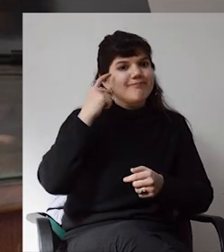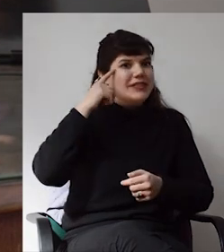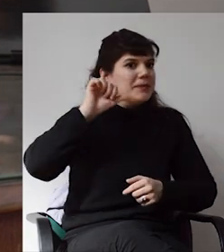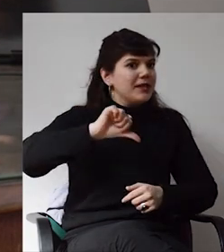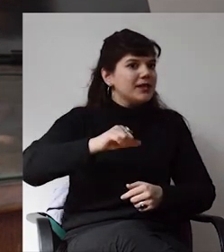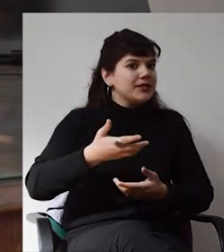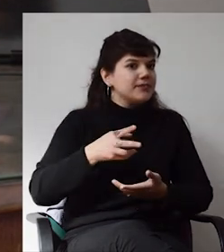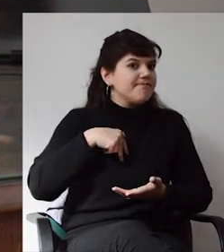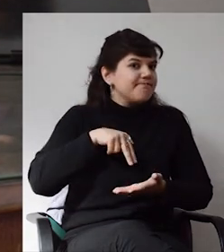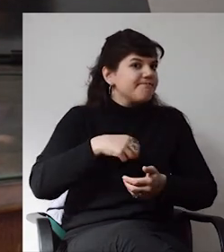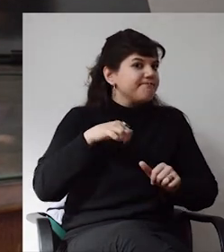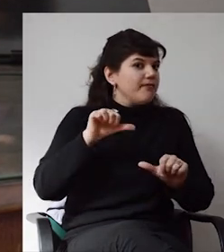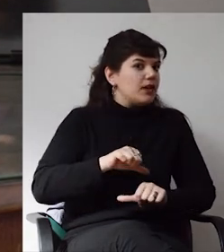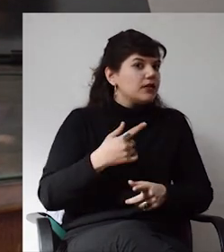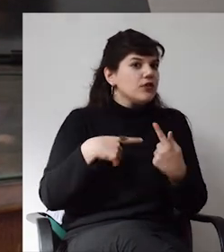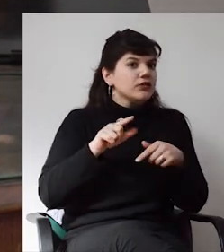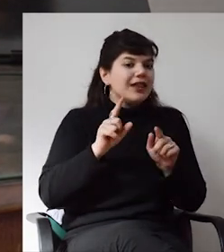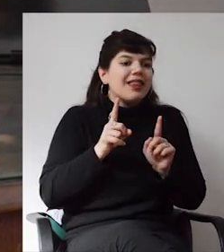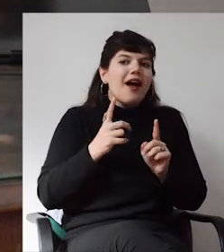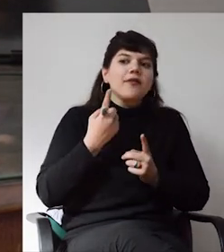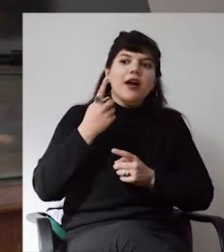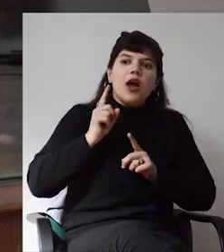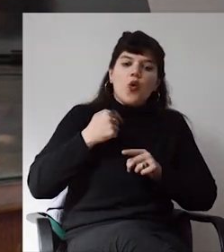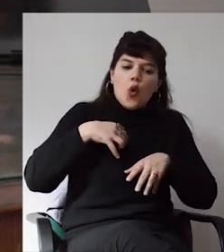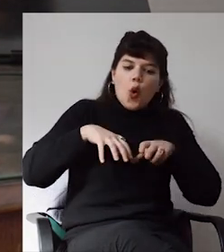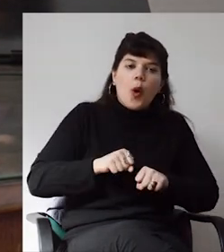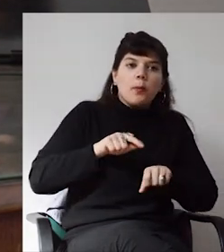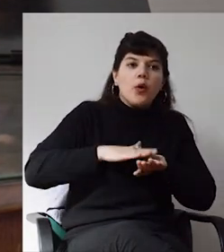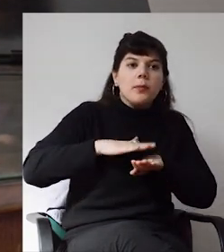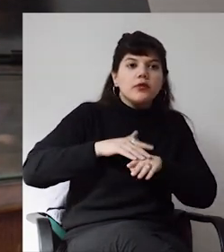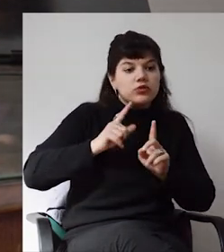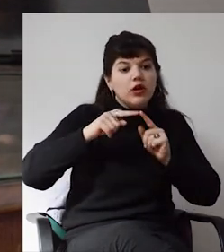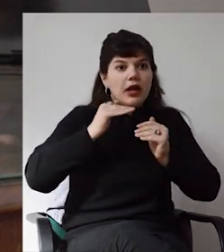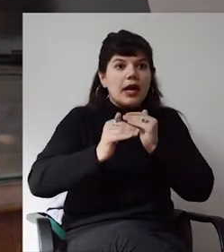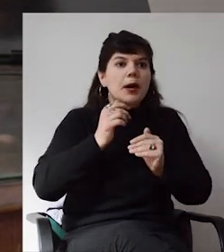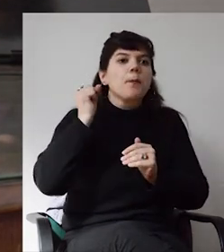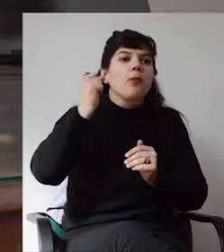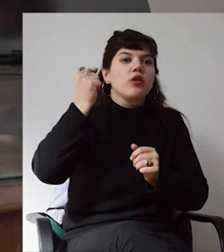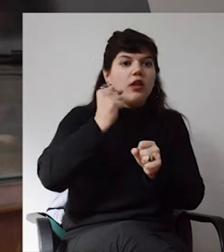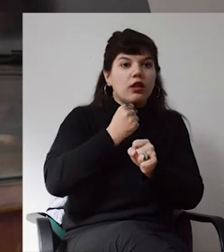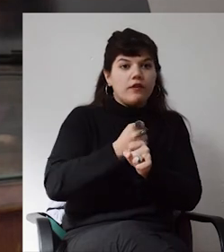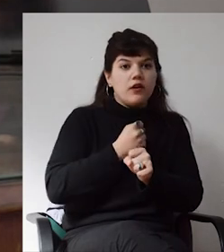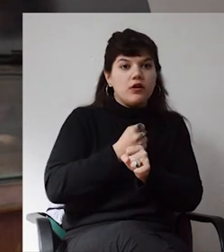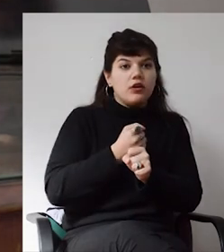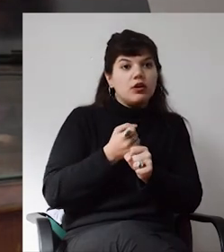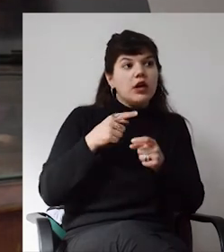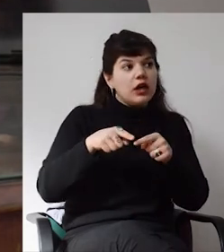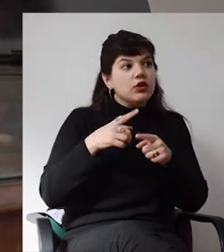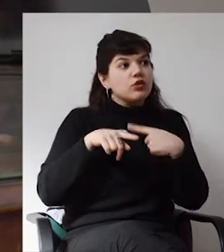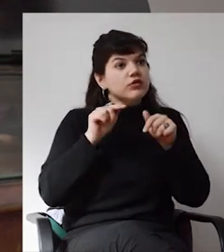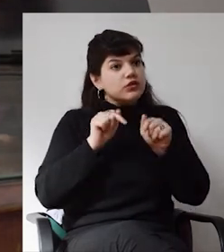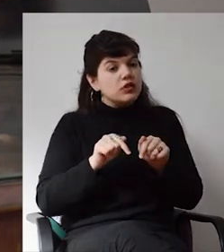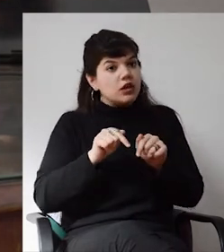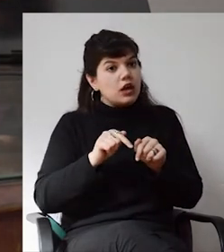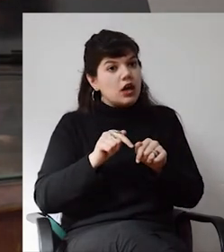estamos mal parados. O sea, alguien lo tiene que hacer y lo tiene que hacer desde un lugar de compromiso y como parte importante del trabajo. Y en